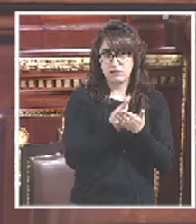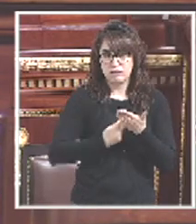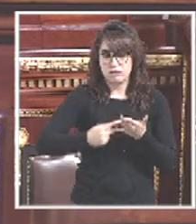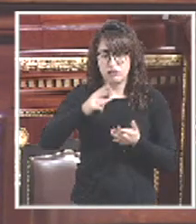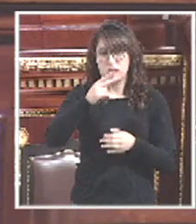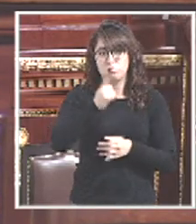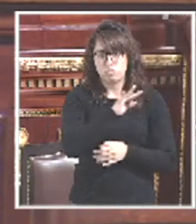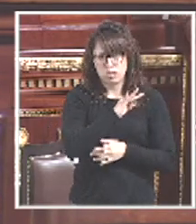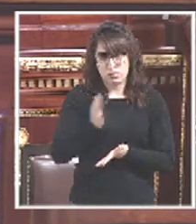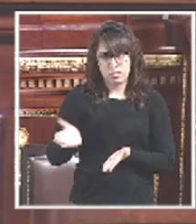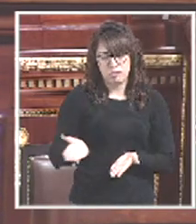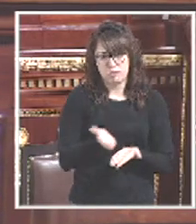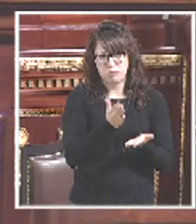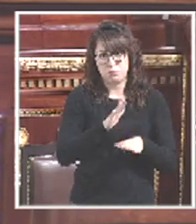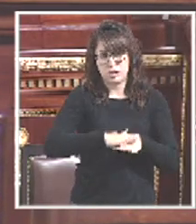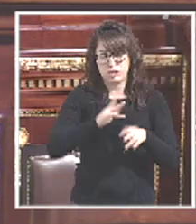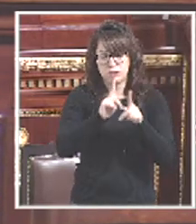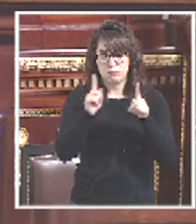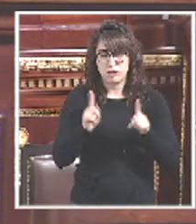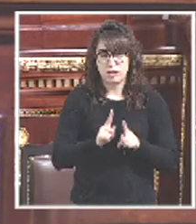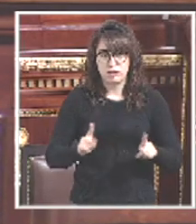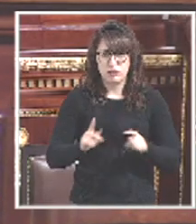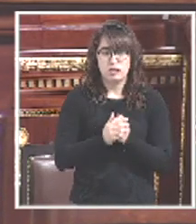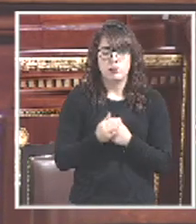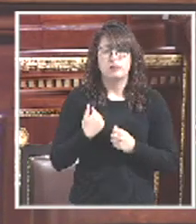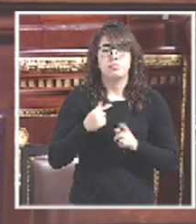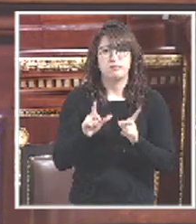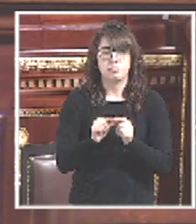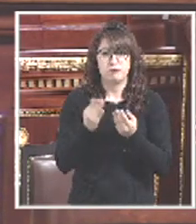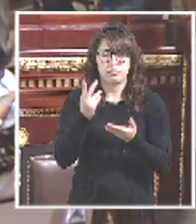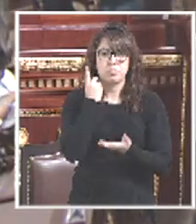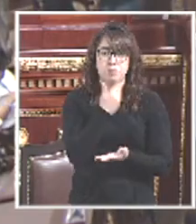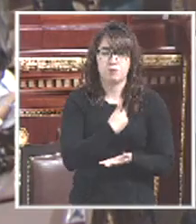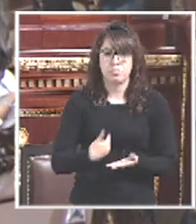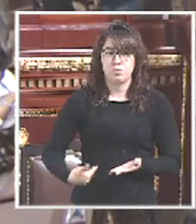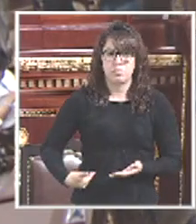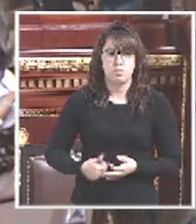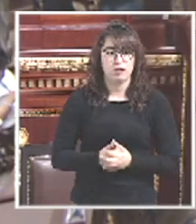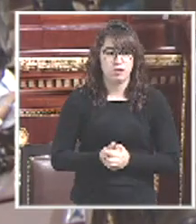Fuego correspondiente al año en curso. Es cuanto, diputada presidenta.